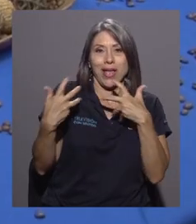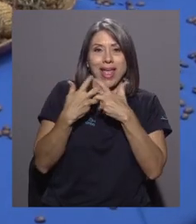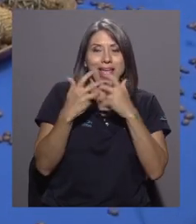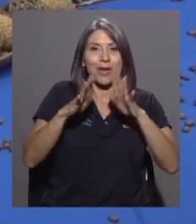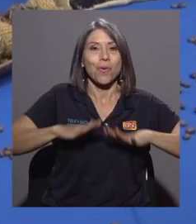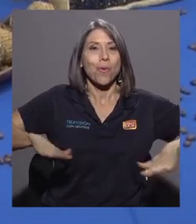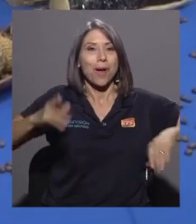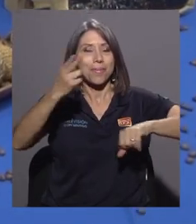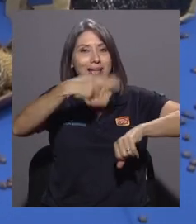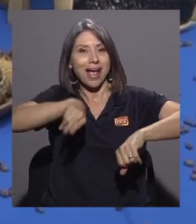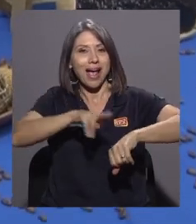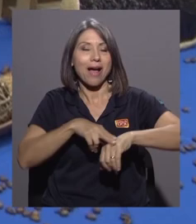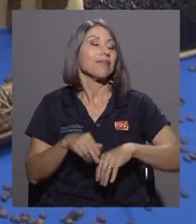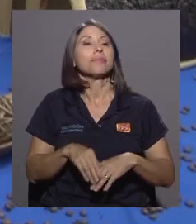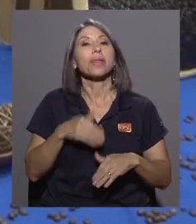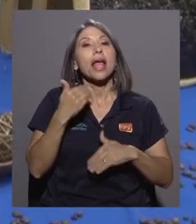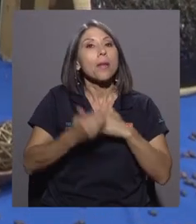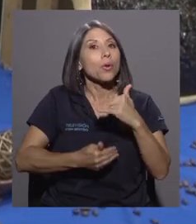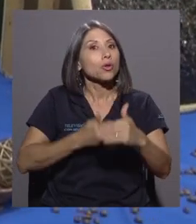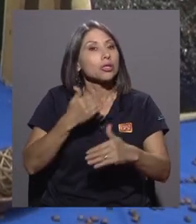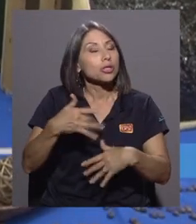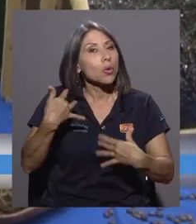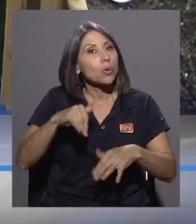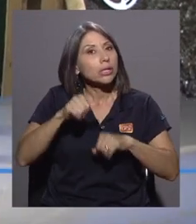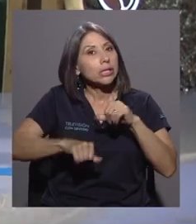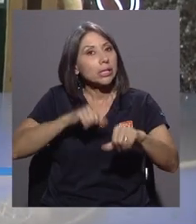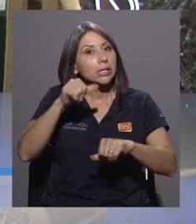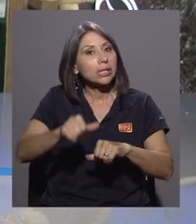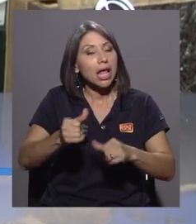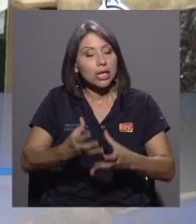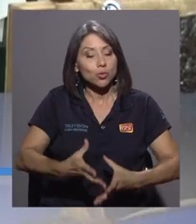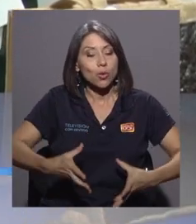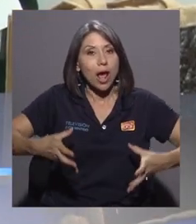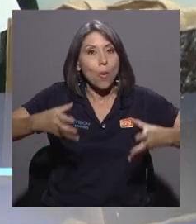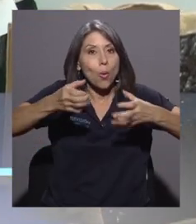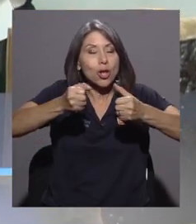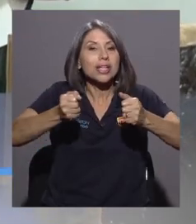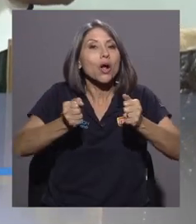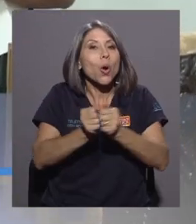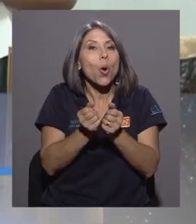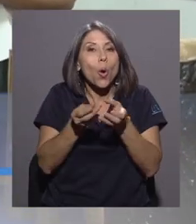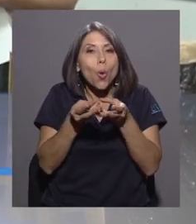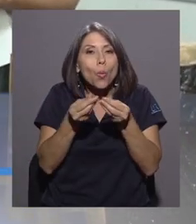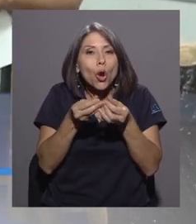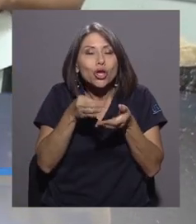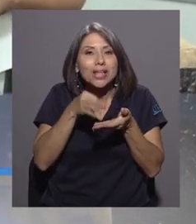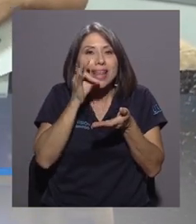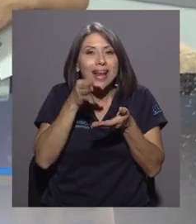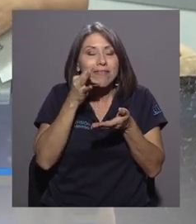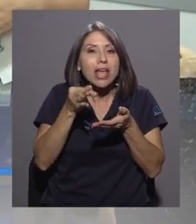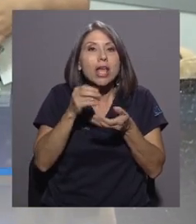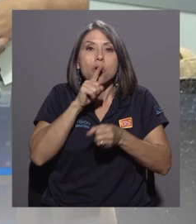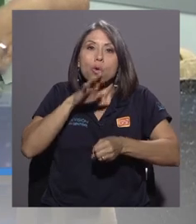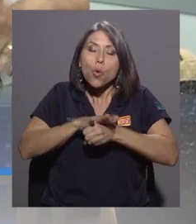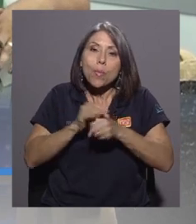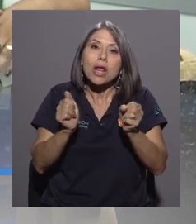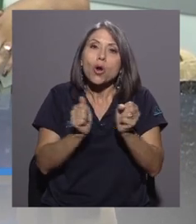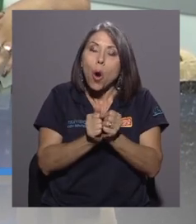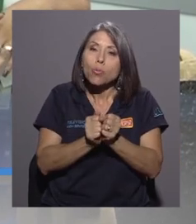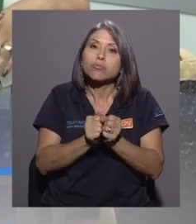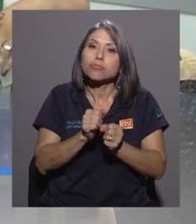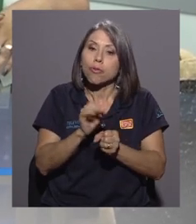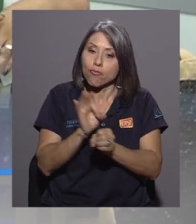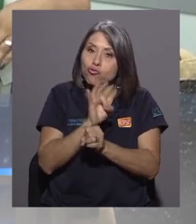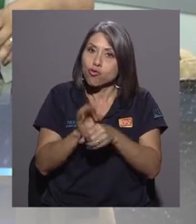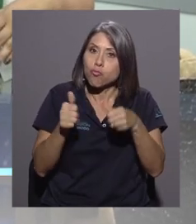proceso ha sido arduo, ¿verdad? Es una bolsa a base de brosa de café que cumple la funcionalidad de bolsas de plástico.